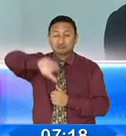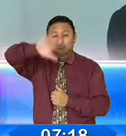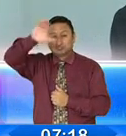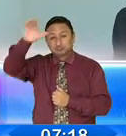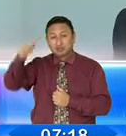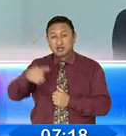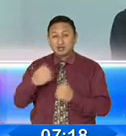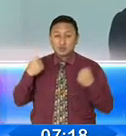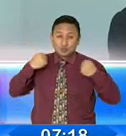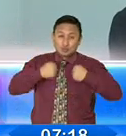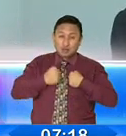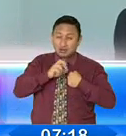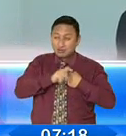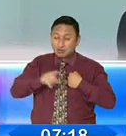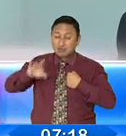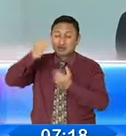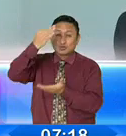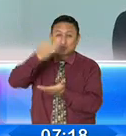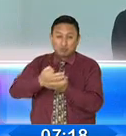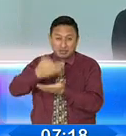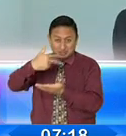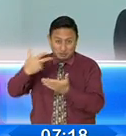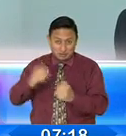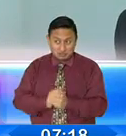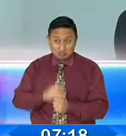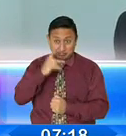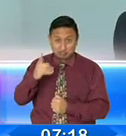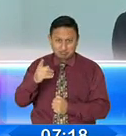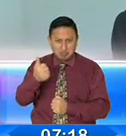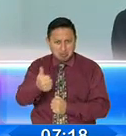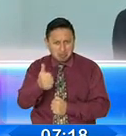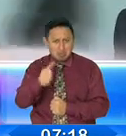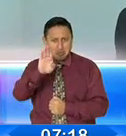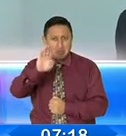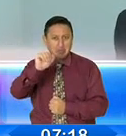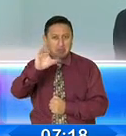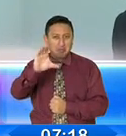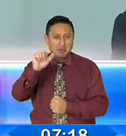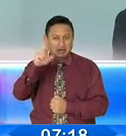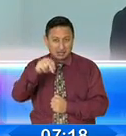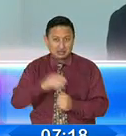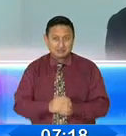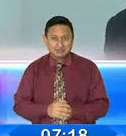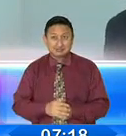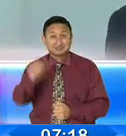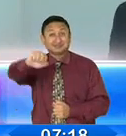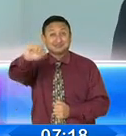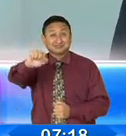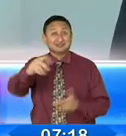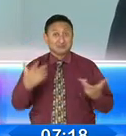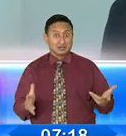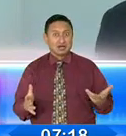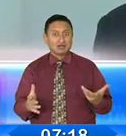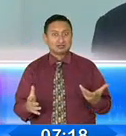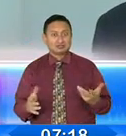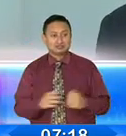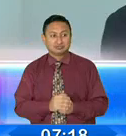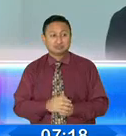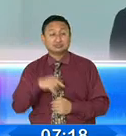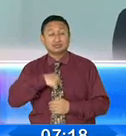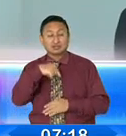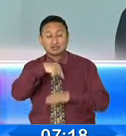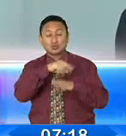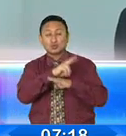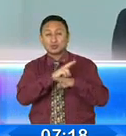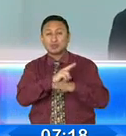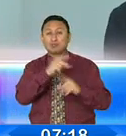el Cotopaxi, el Chimborazo, de pronto puede decir ahí qué bacán o qué chévere que está. Sí, exacto. Entonces, y cuando usan la